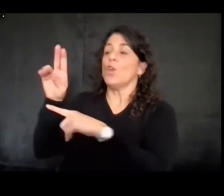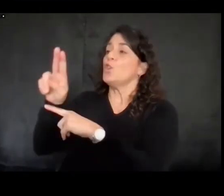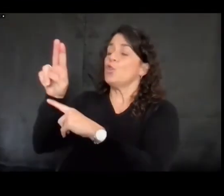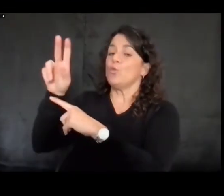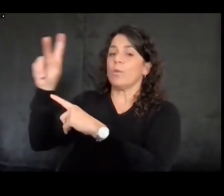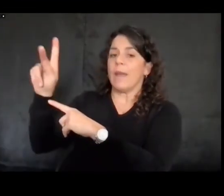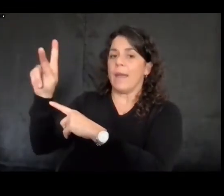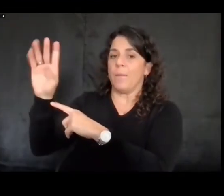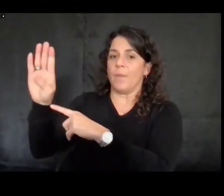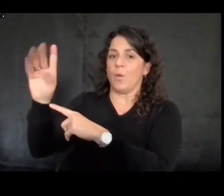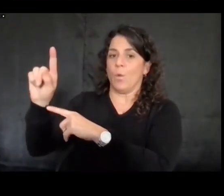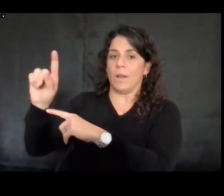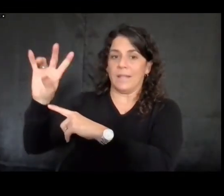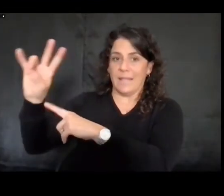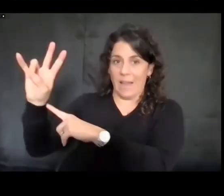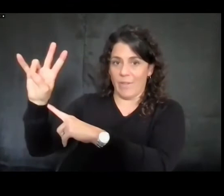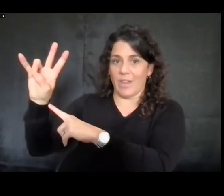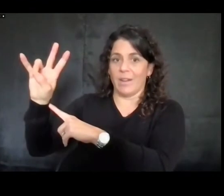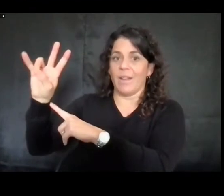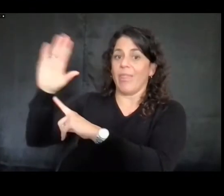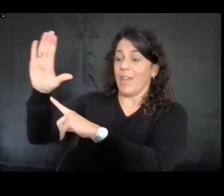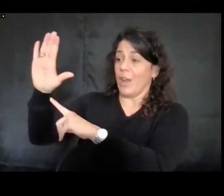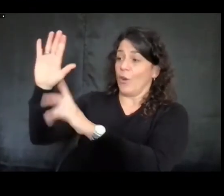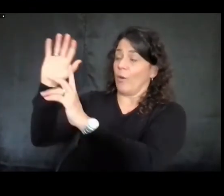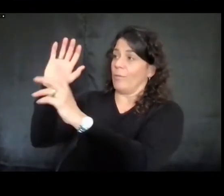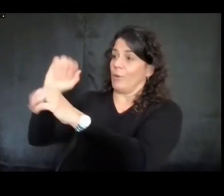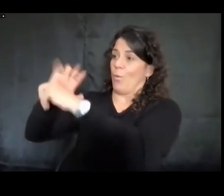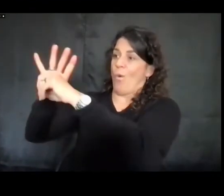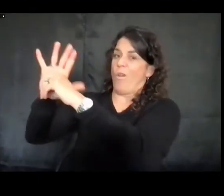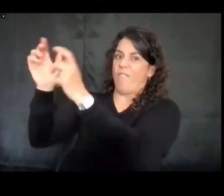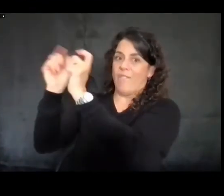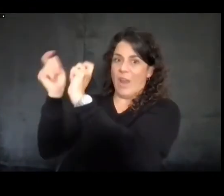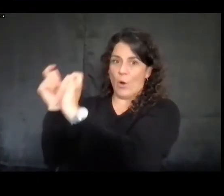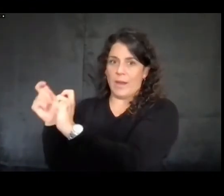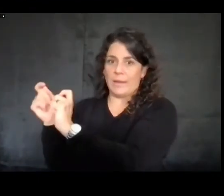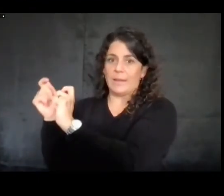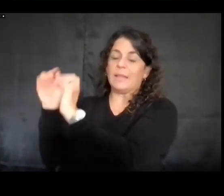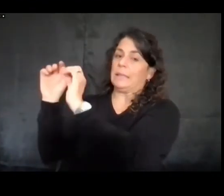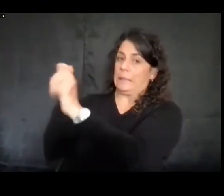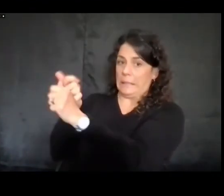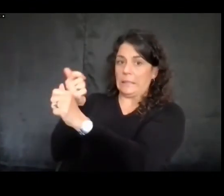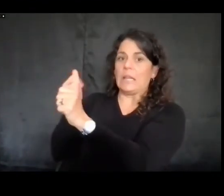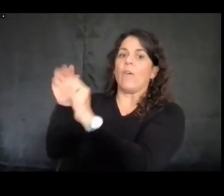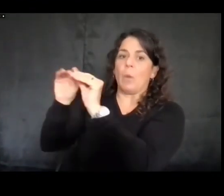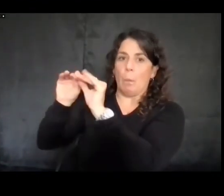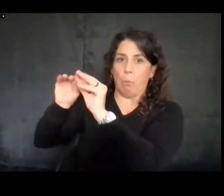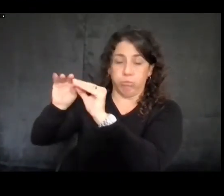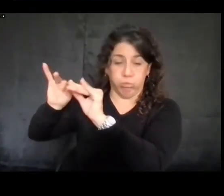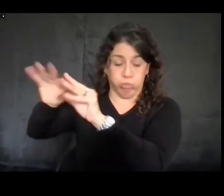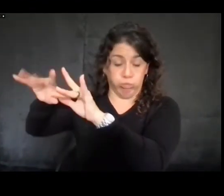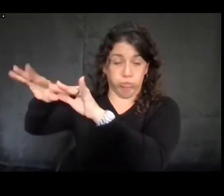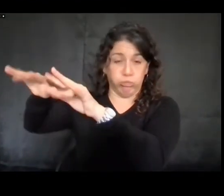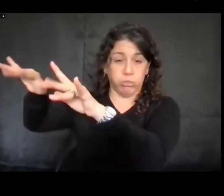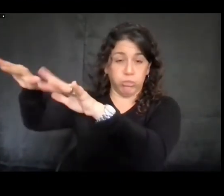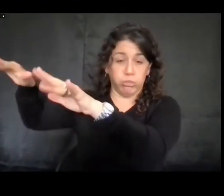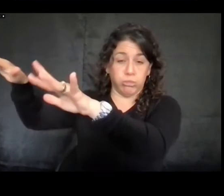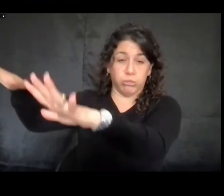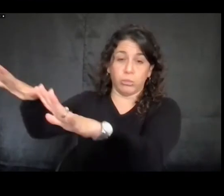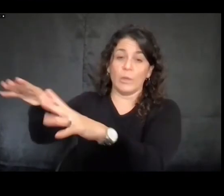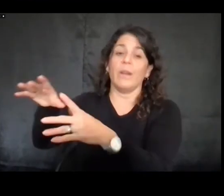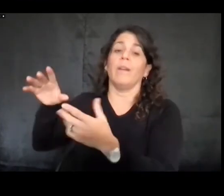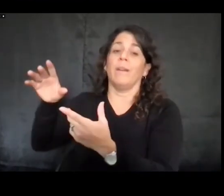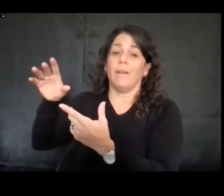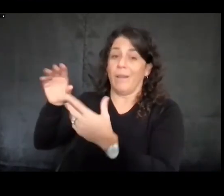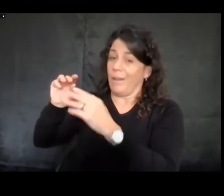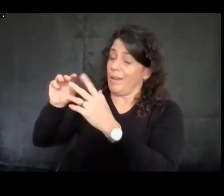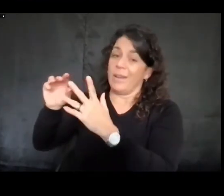b1 17 es un virus altamente contagioso y este aporte es el del